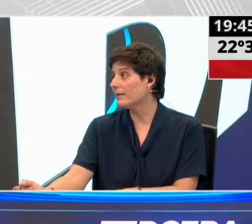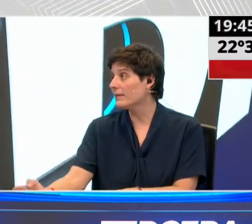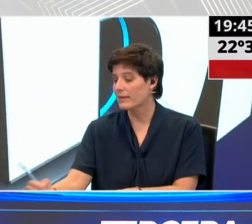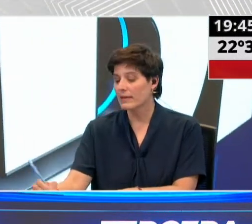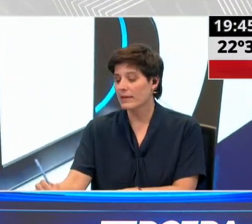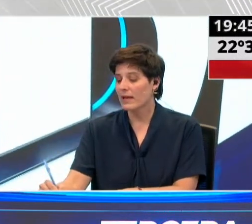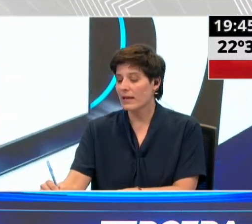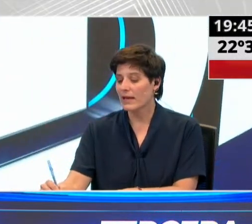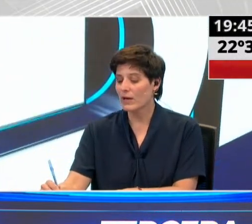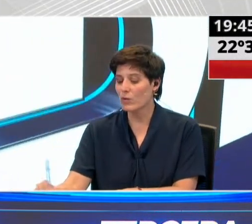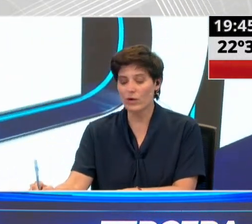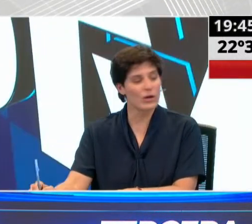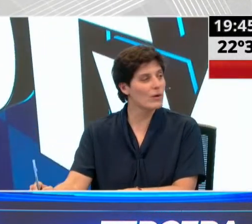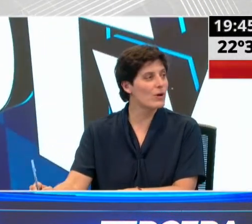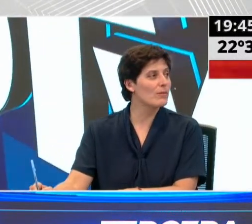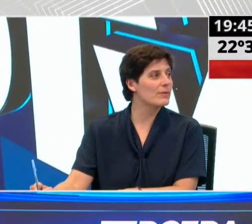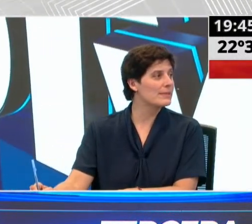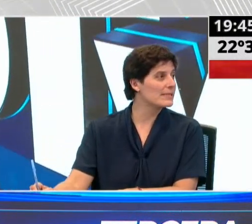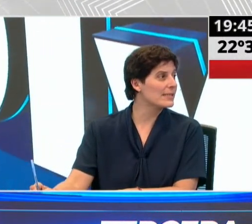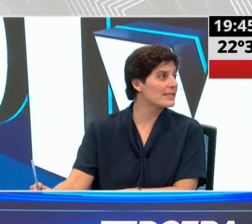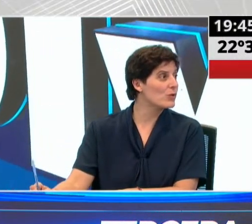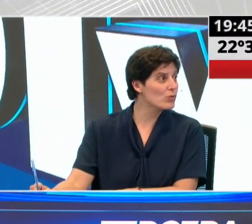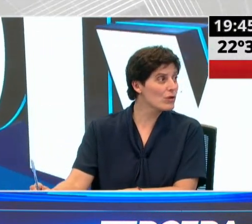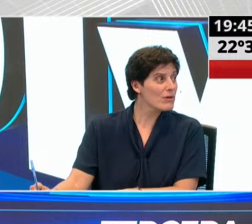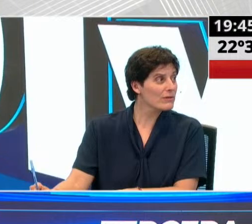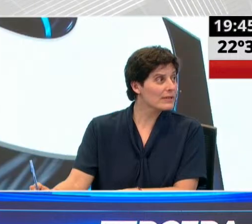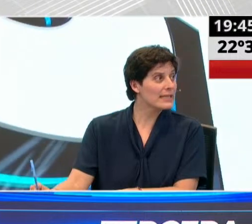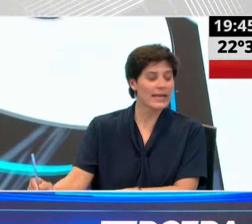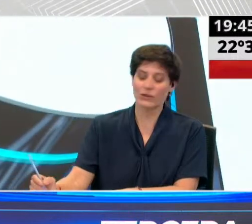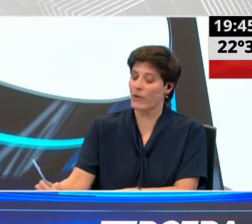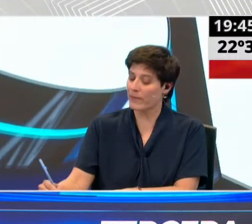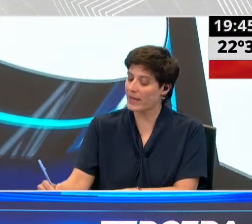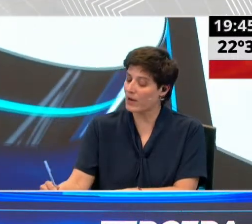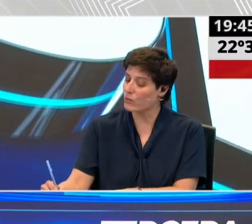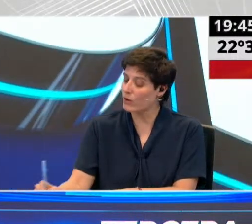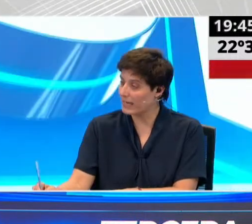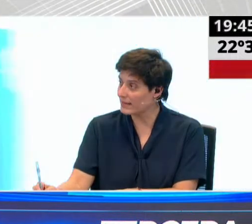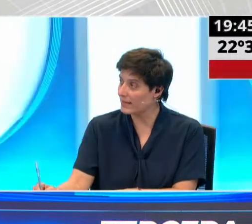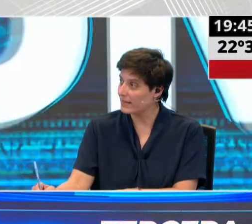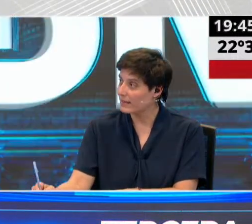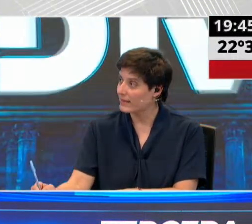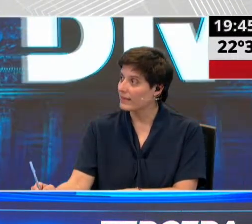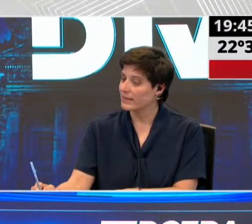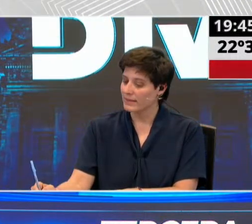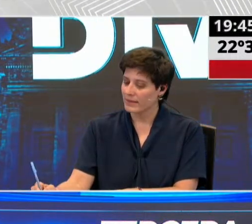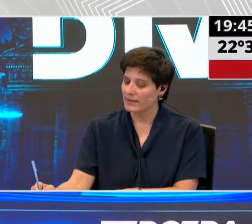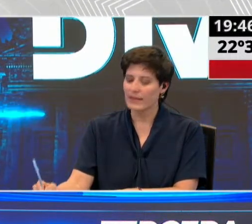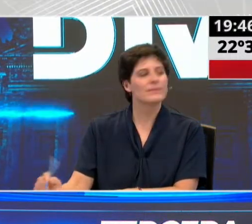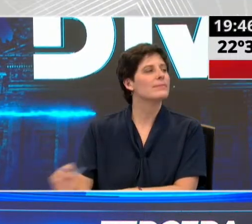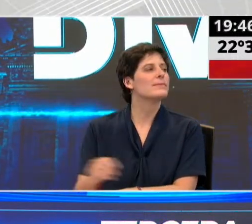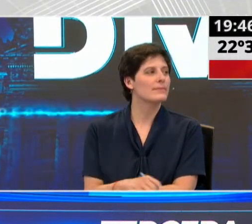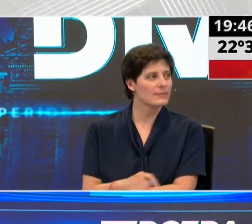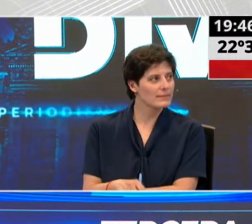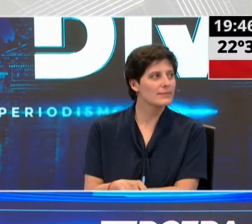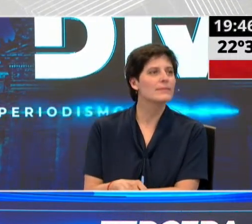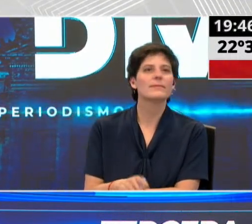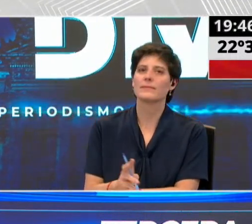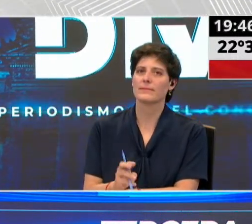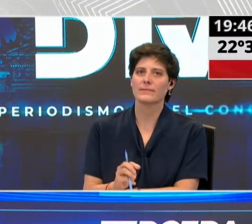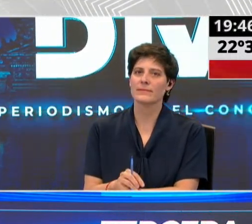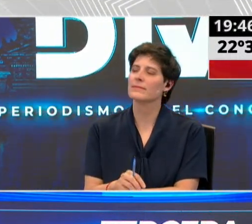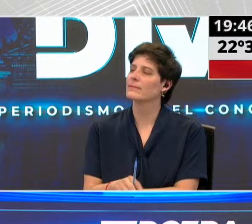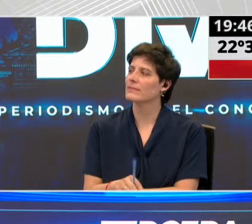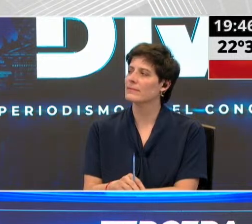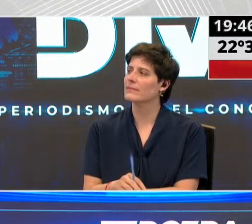primera. Exactamente. Julio Cobos como vicepresidente segundo. Sí. ¿Y queda todavía uno vacante? El del PRO, que todavía no sabemos quién es. Que